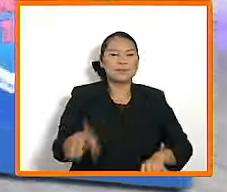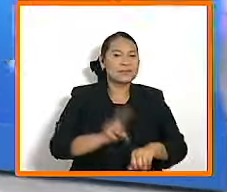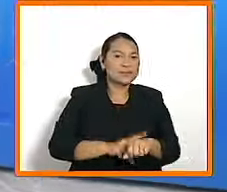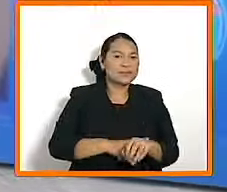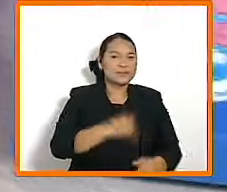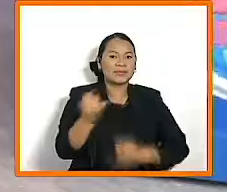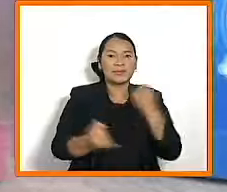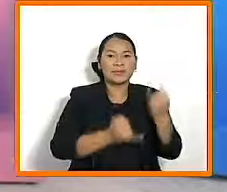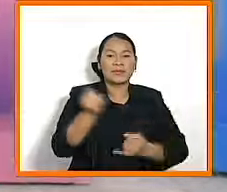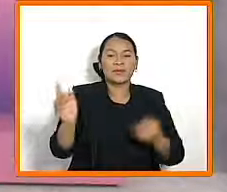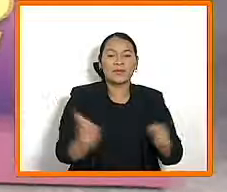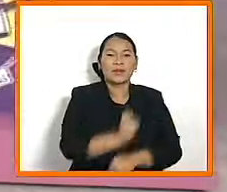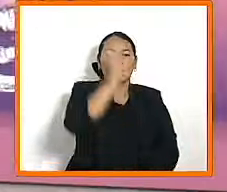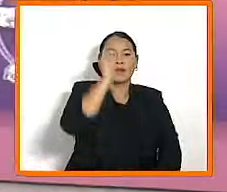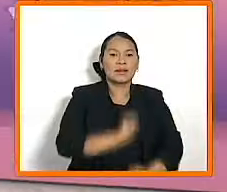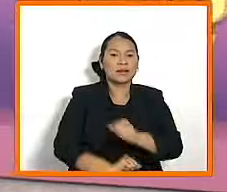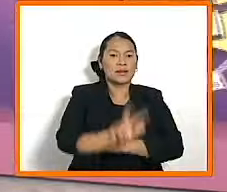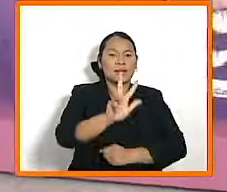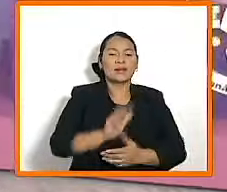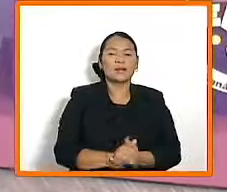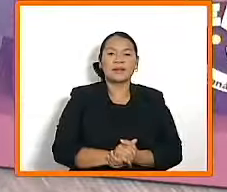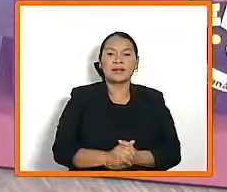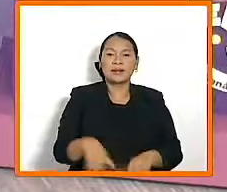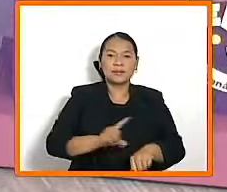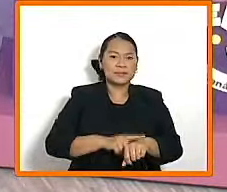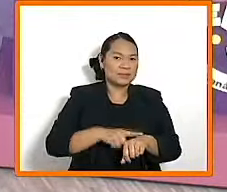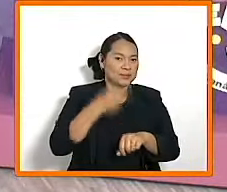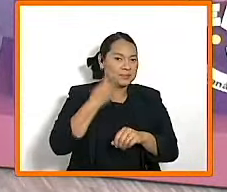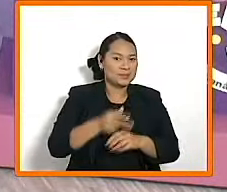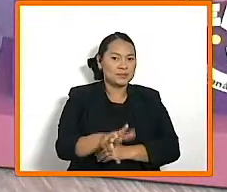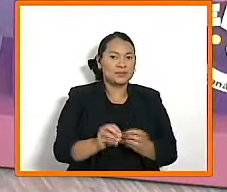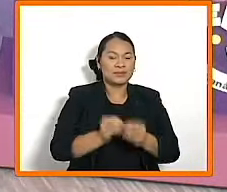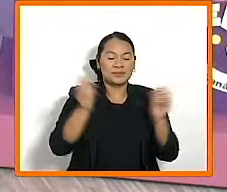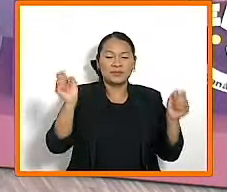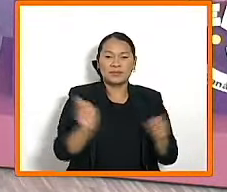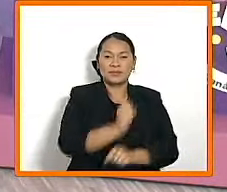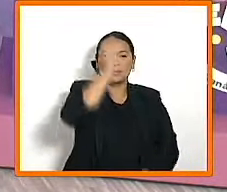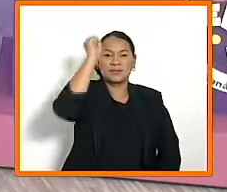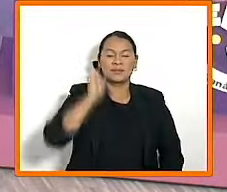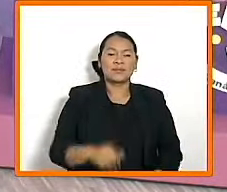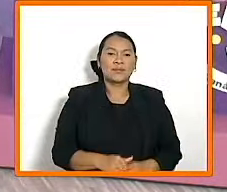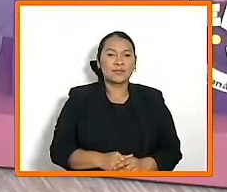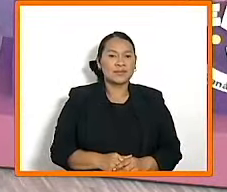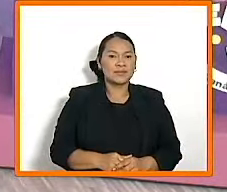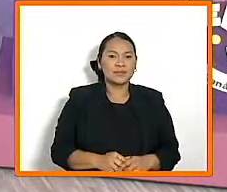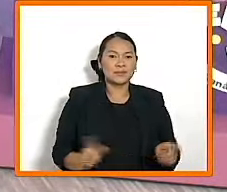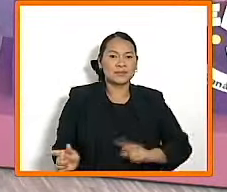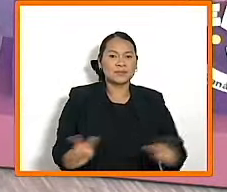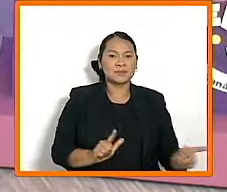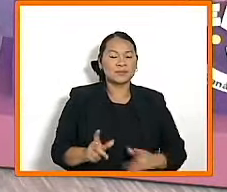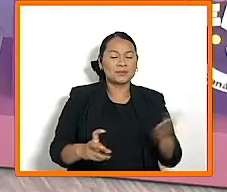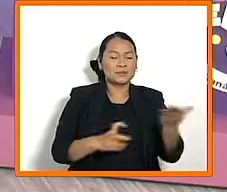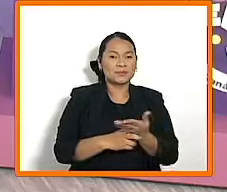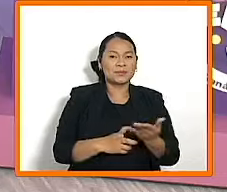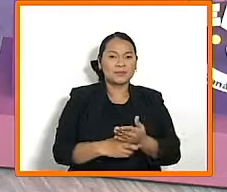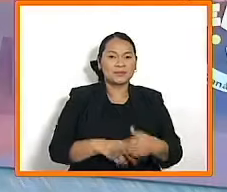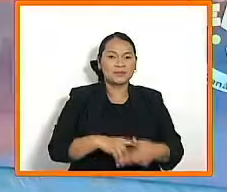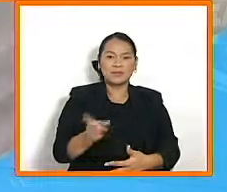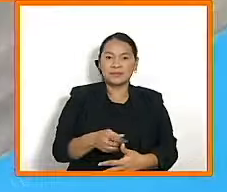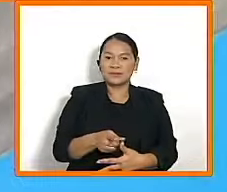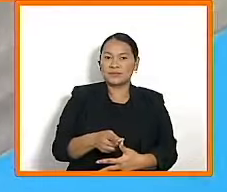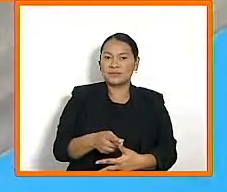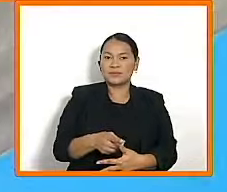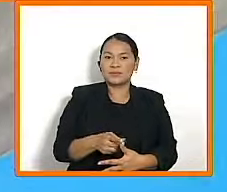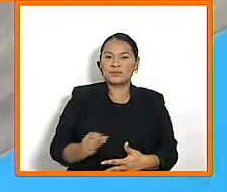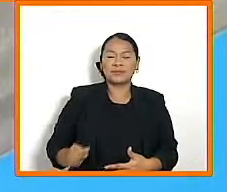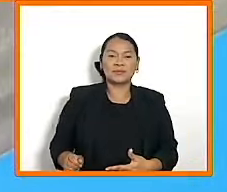pegar y ganar en pega tres daremos a conocer tres Afortunados númer ganadores ten tu boleto en mano tu primer número